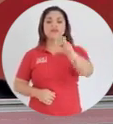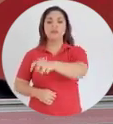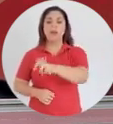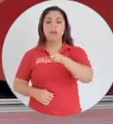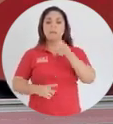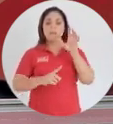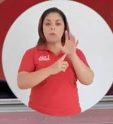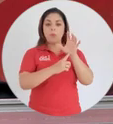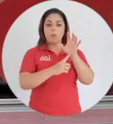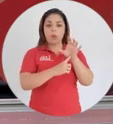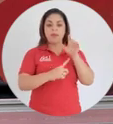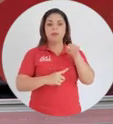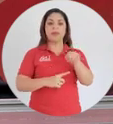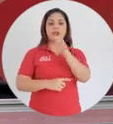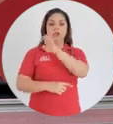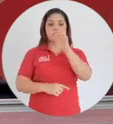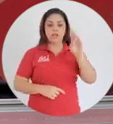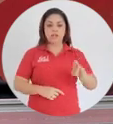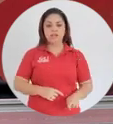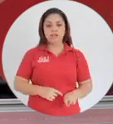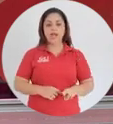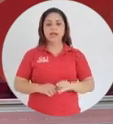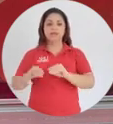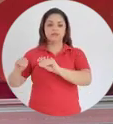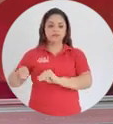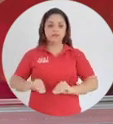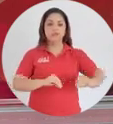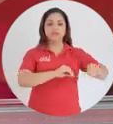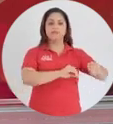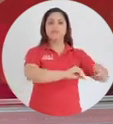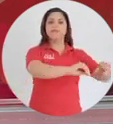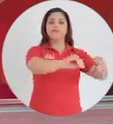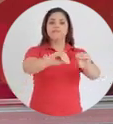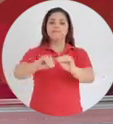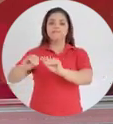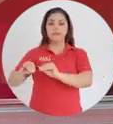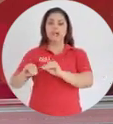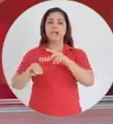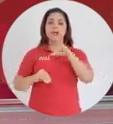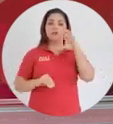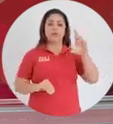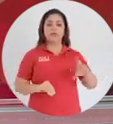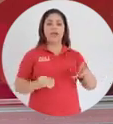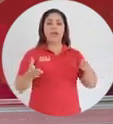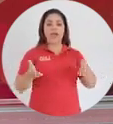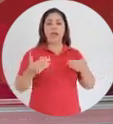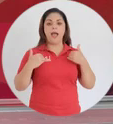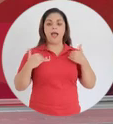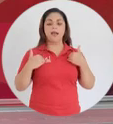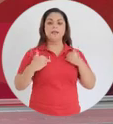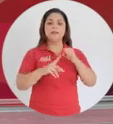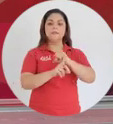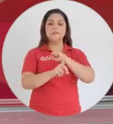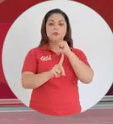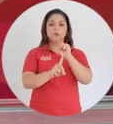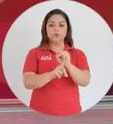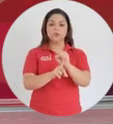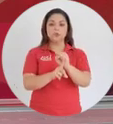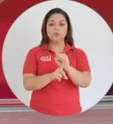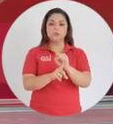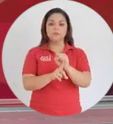es. Los movimientos populares en Costa Rica están en este momento en una